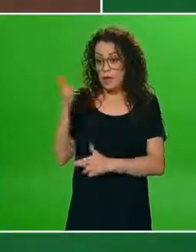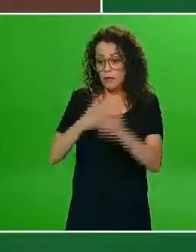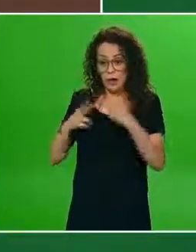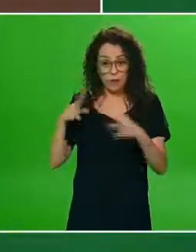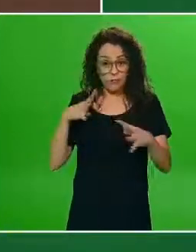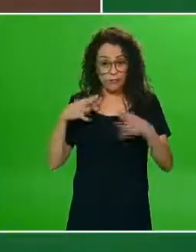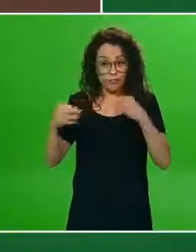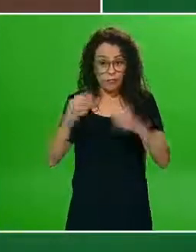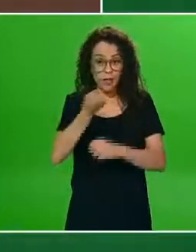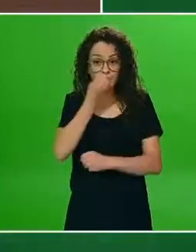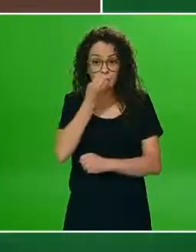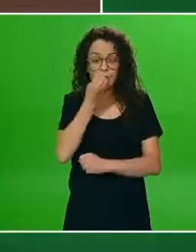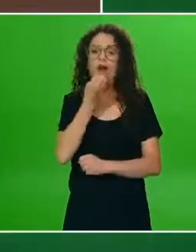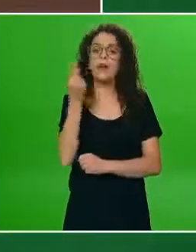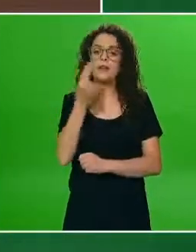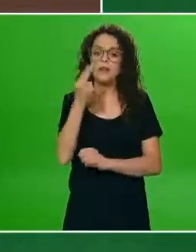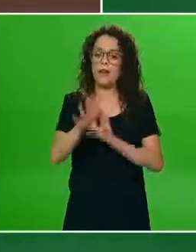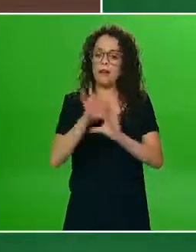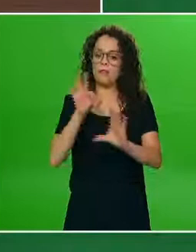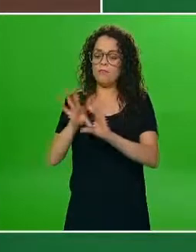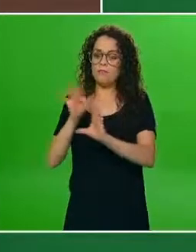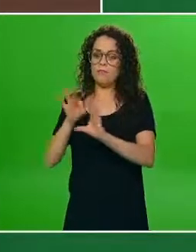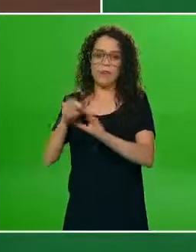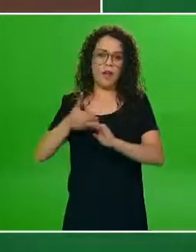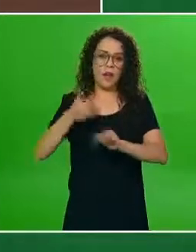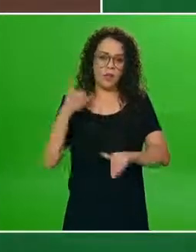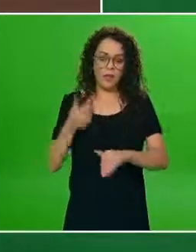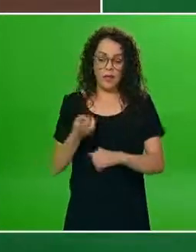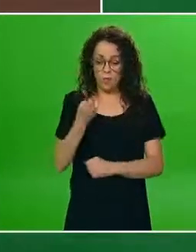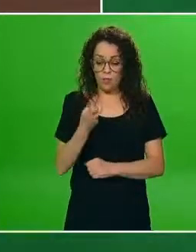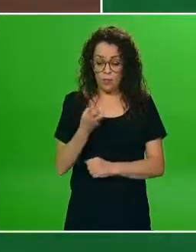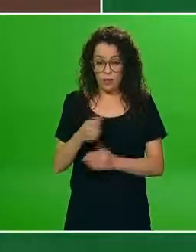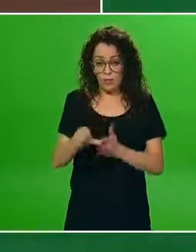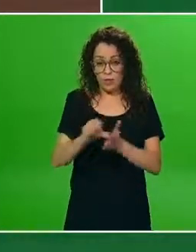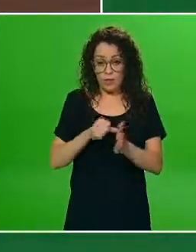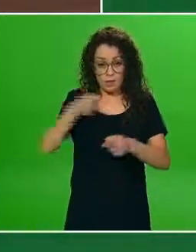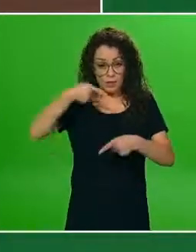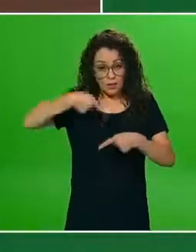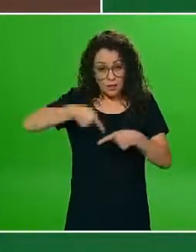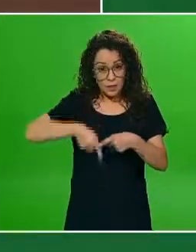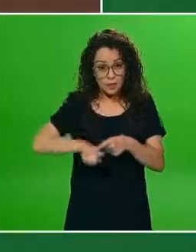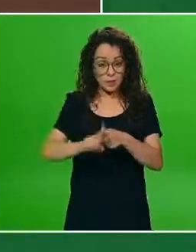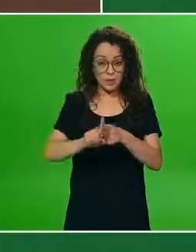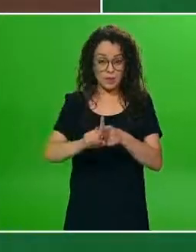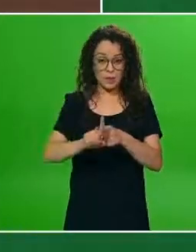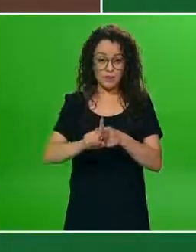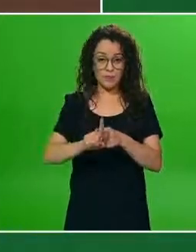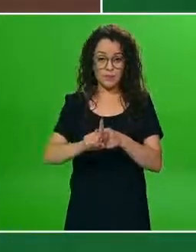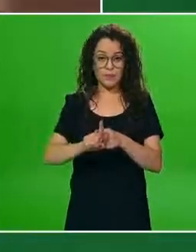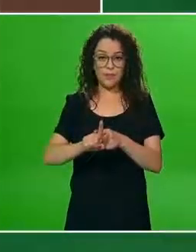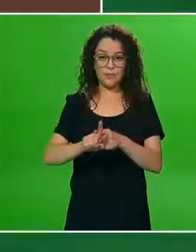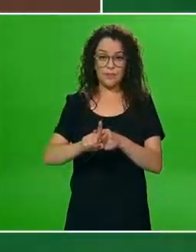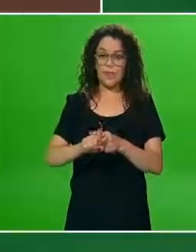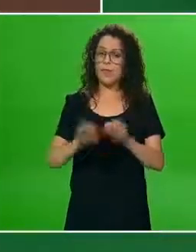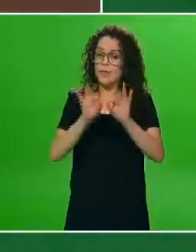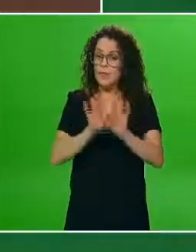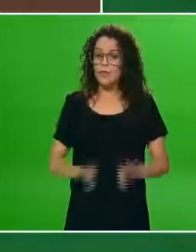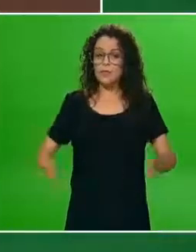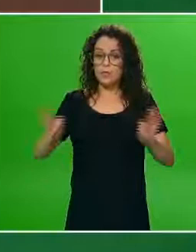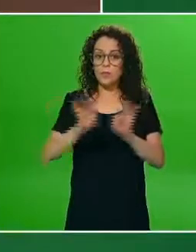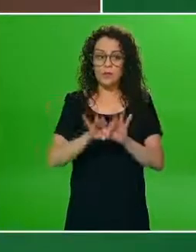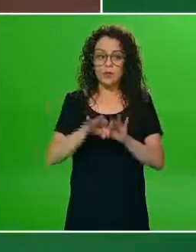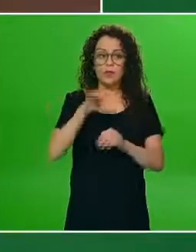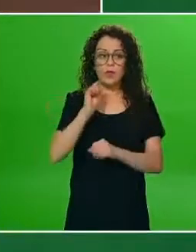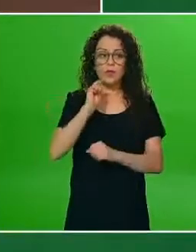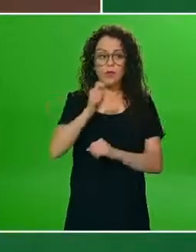que se pudieran presentar. Entonces este mes de inicio, aunque la prioridad es el reencuentro